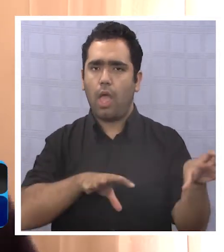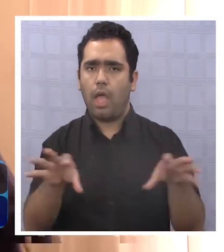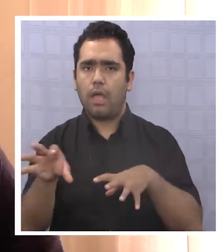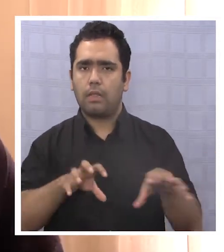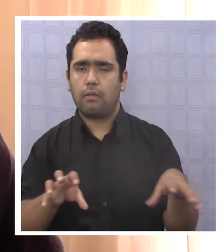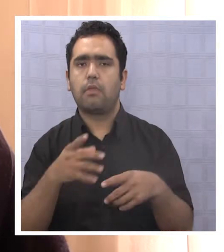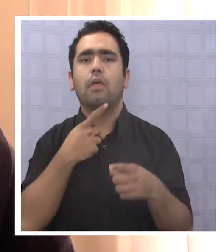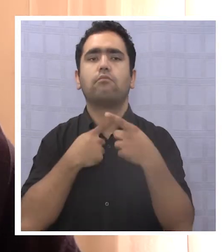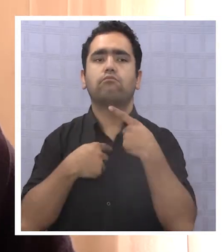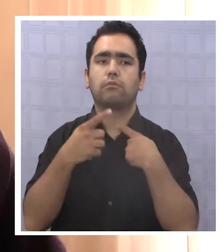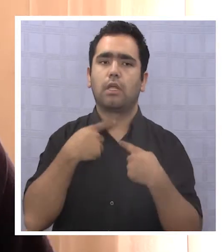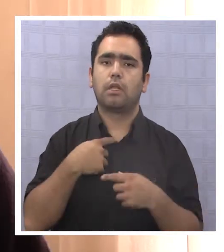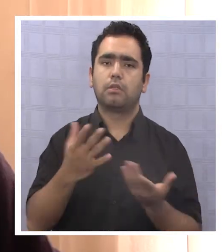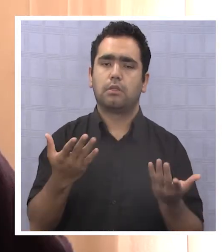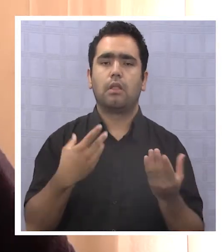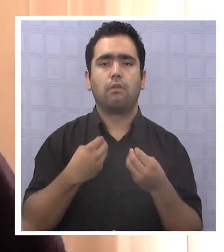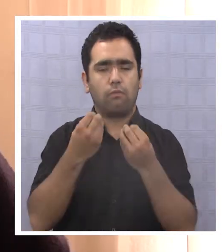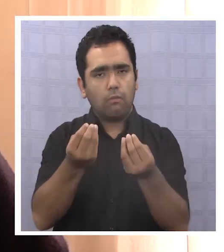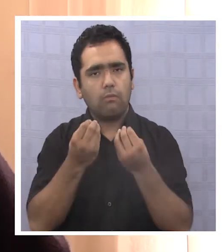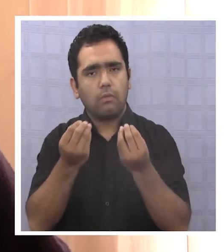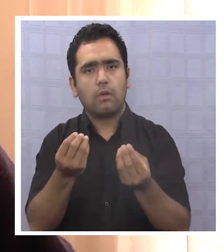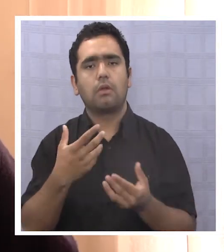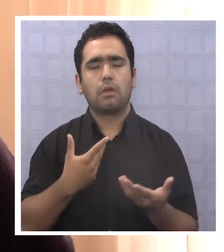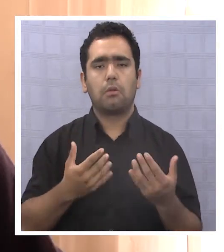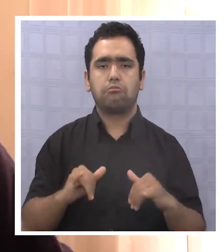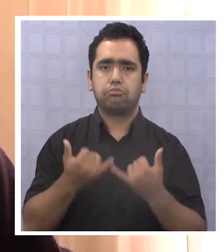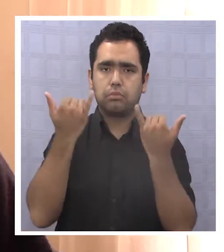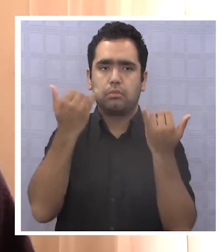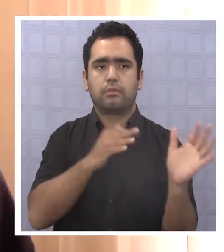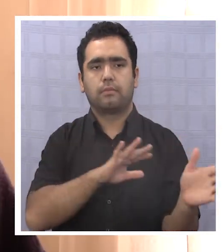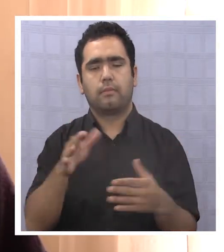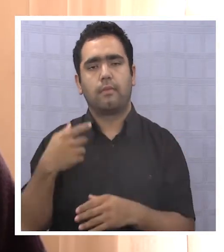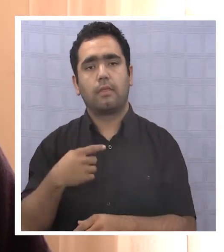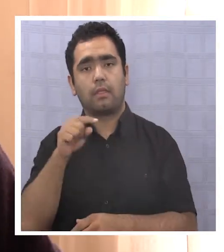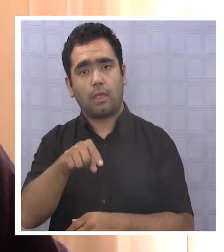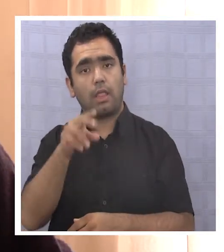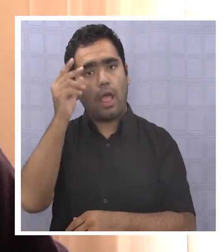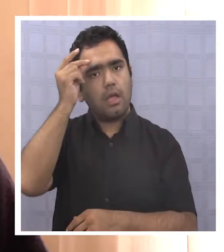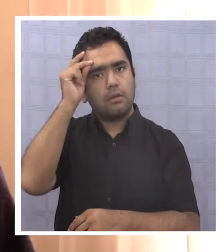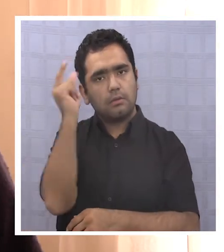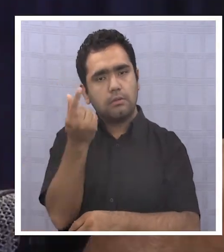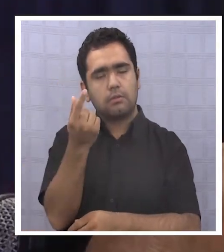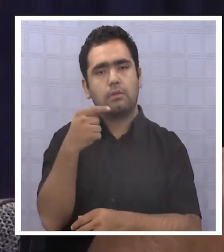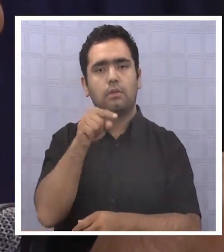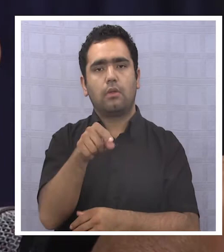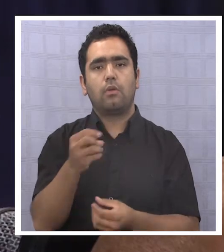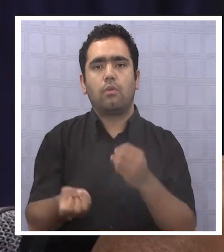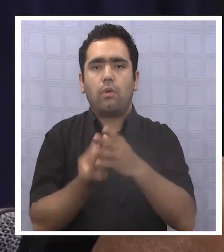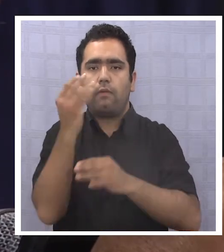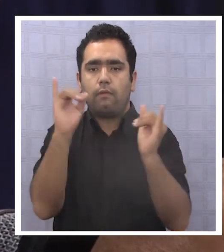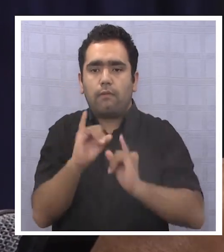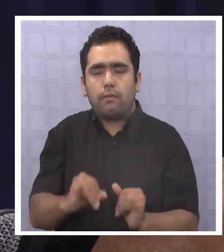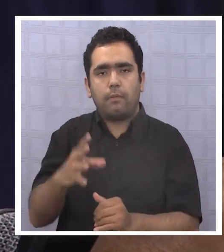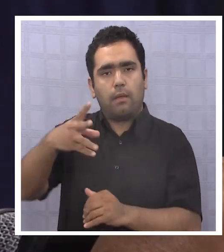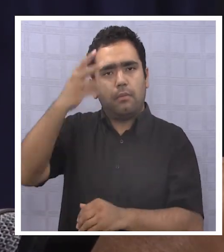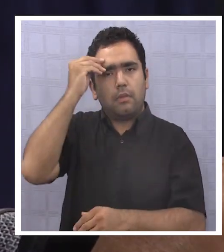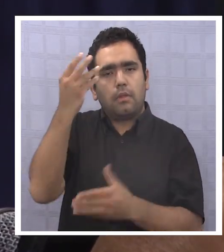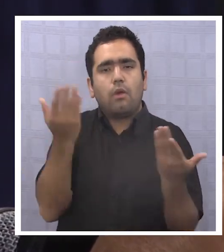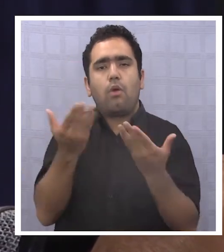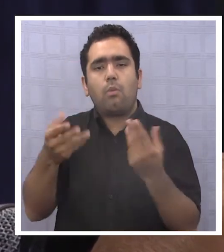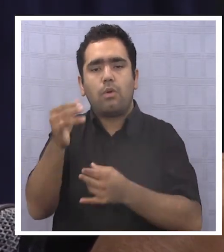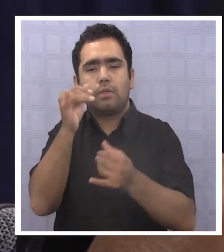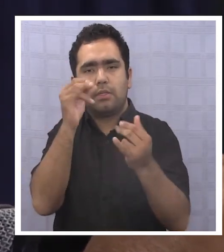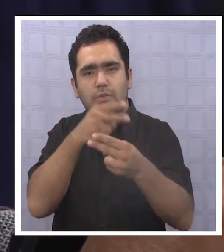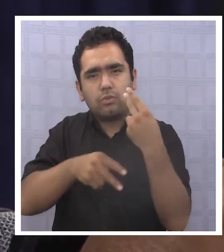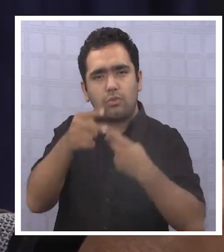y eso hizo que la actividad fuera interesante, productiva y fue agradable. Con este tipo de iniciativas será nueva